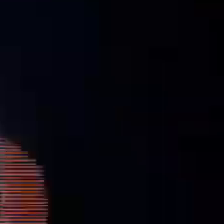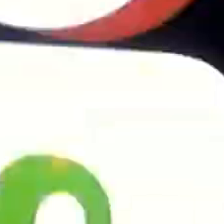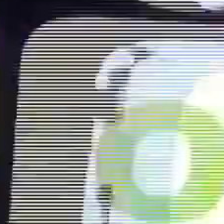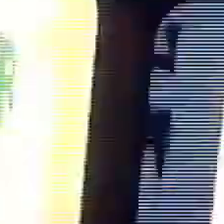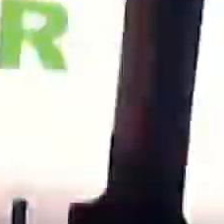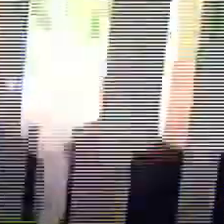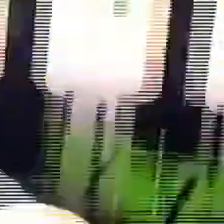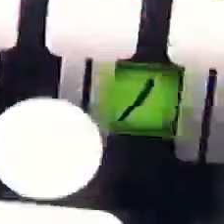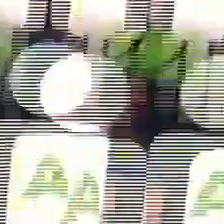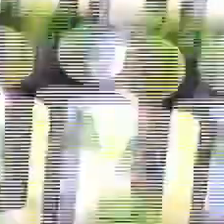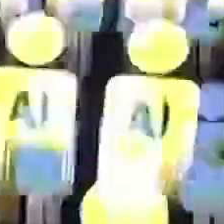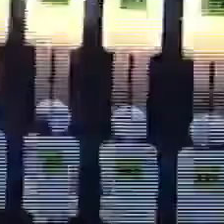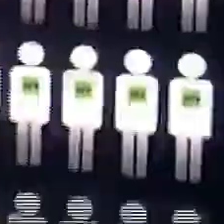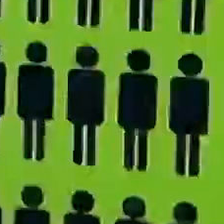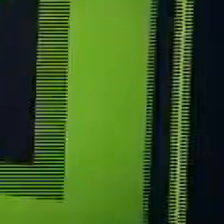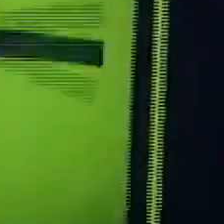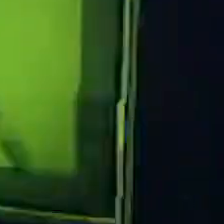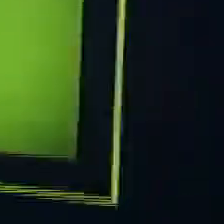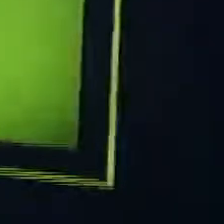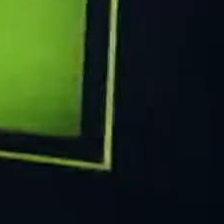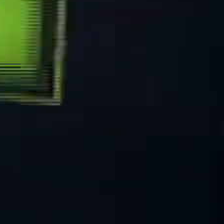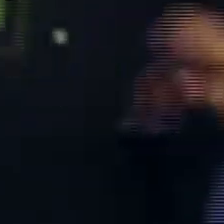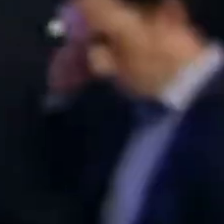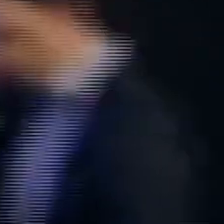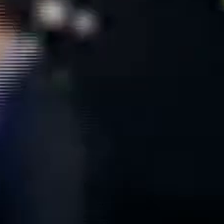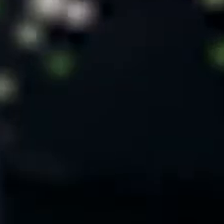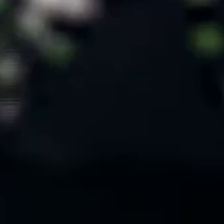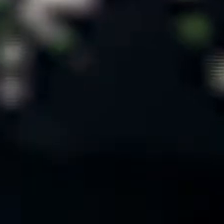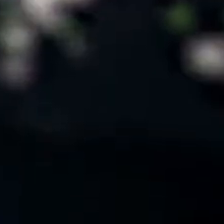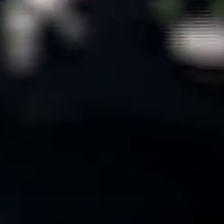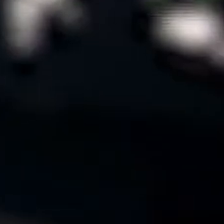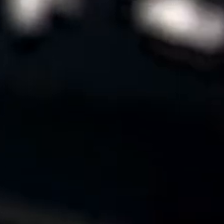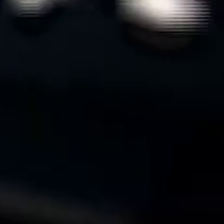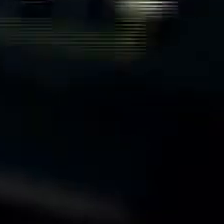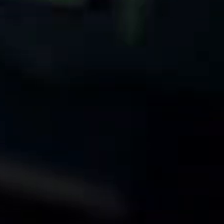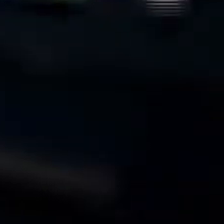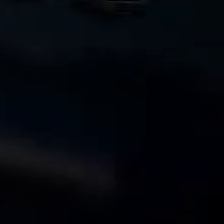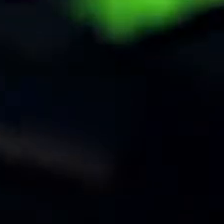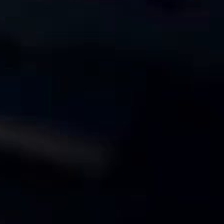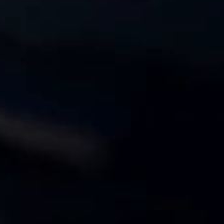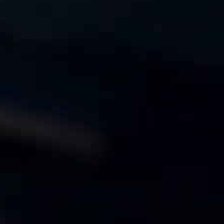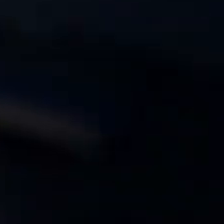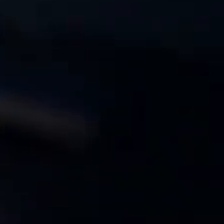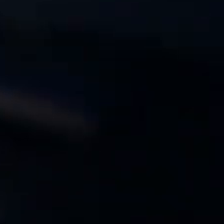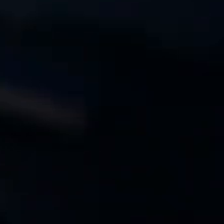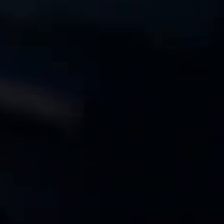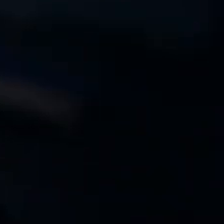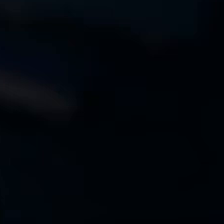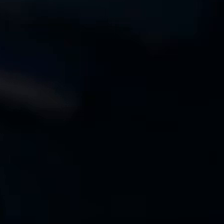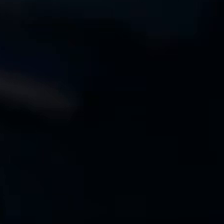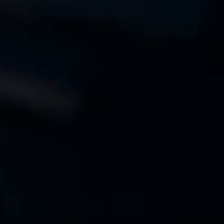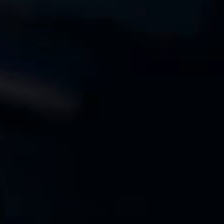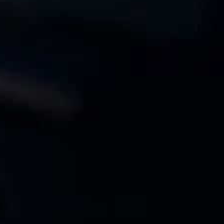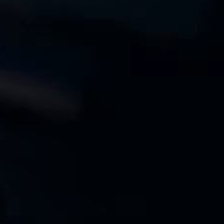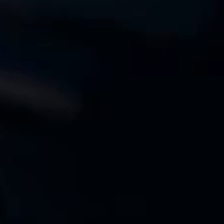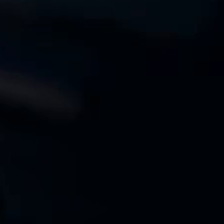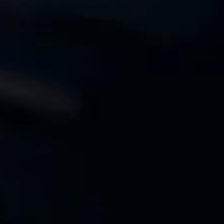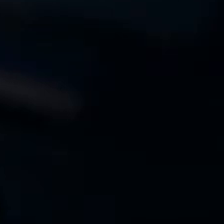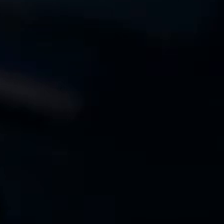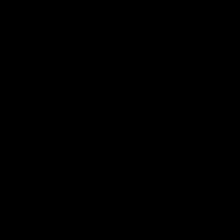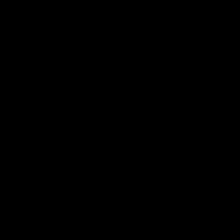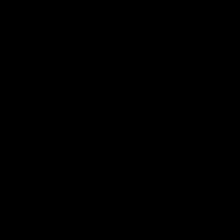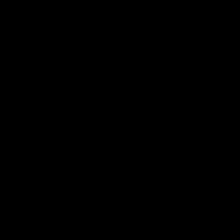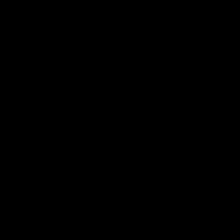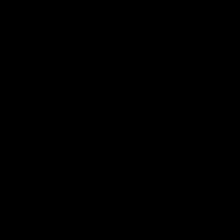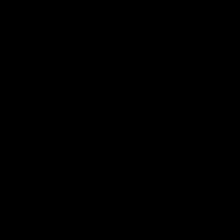Reporta. Los viernes a las 10:30 de la noche, aquí en 13, Costa Rica